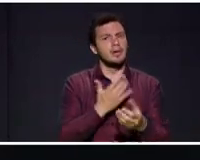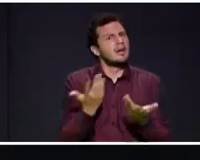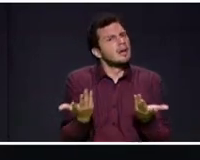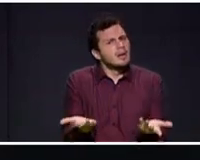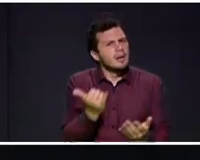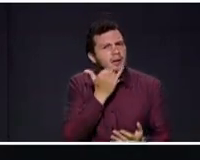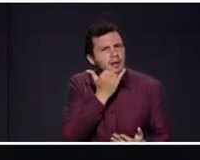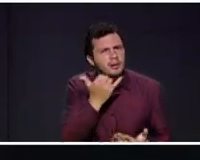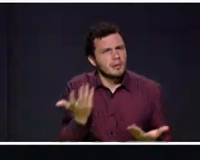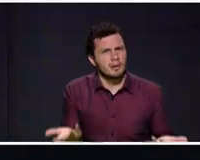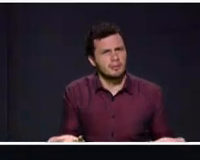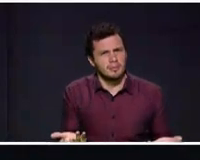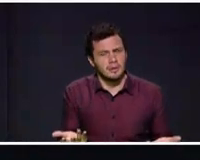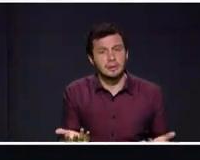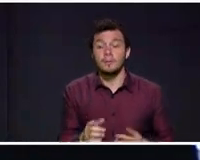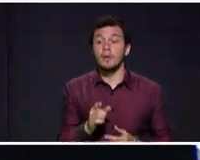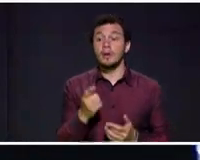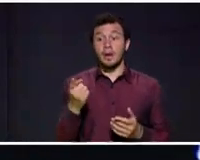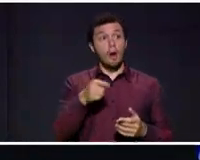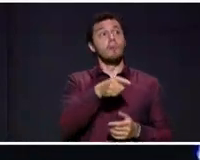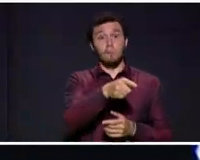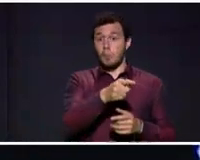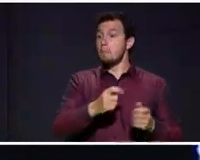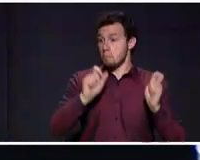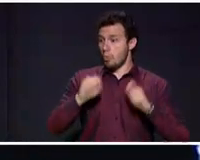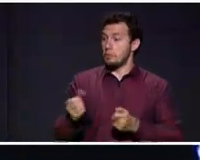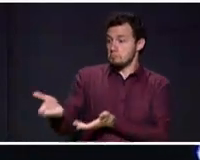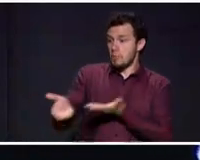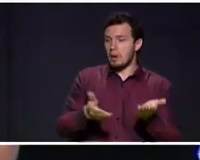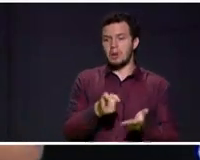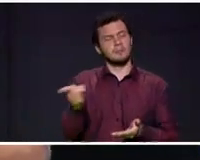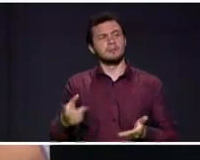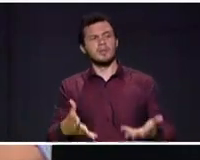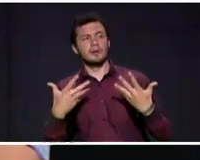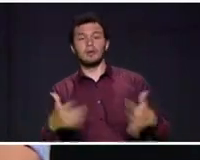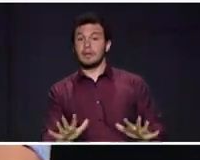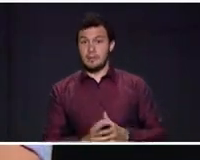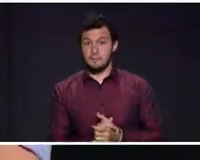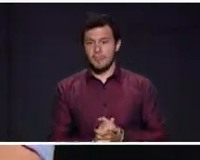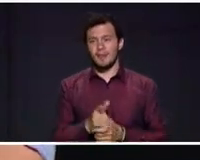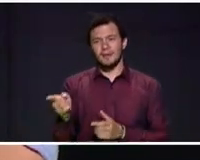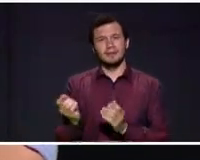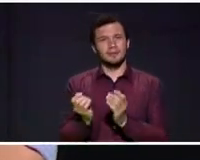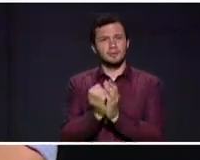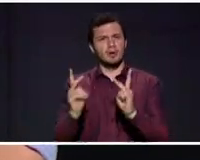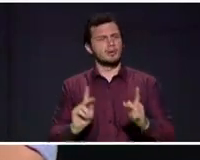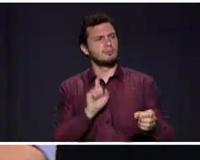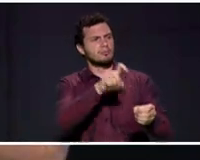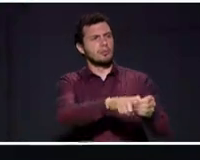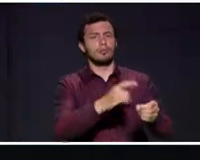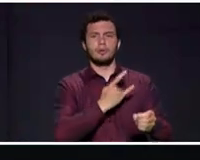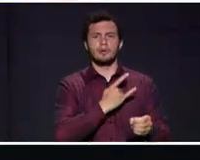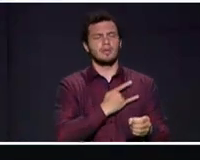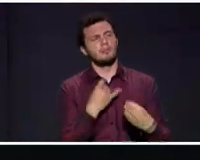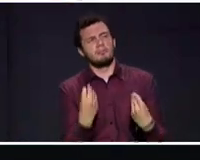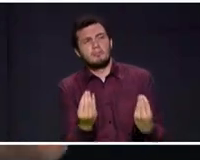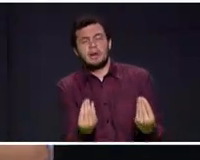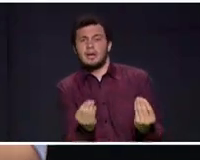porque porque los muchachos cuando van a la universidad están pensando y yo a que voy a ir a la universidad si